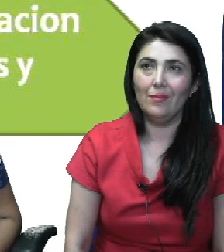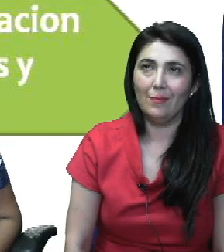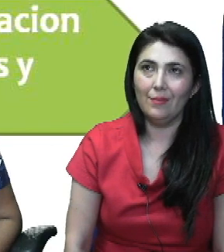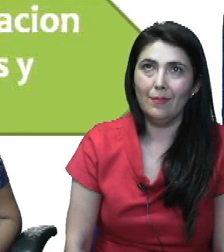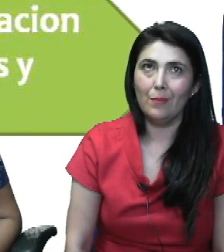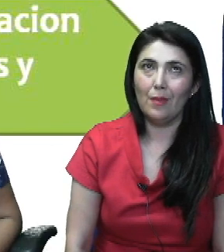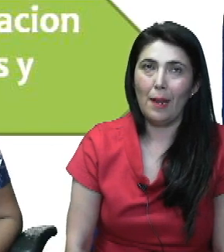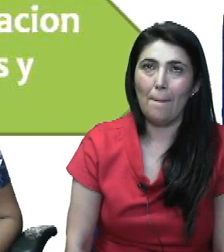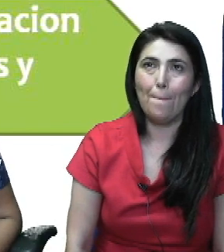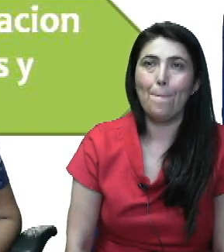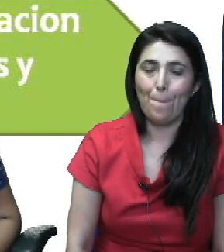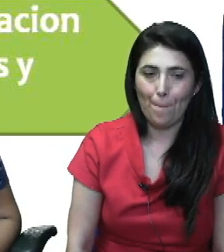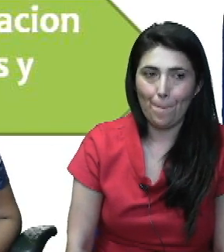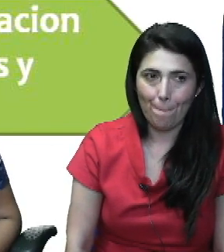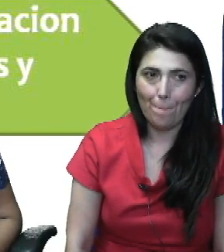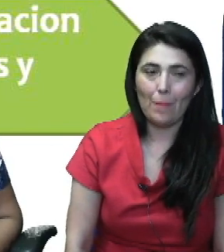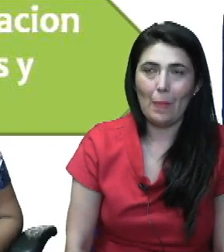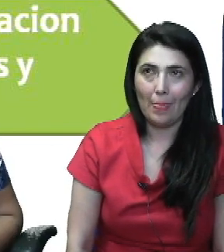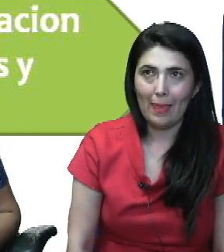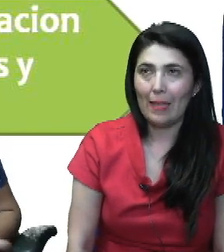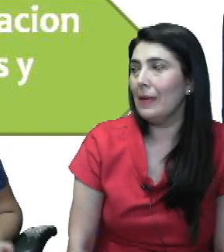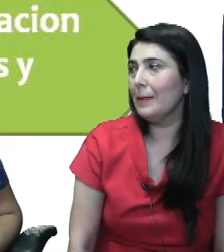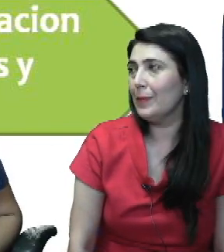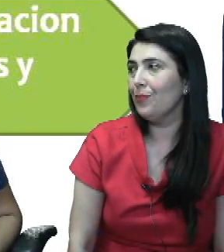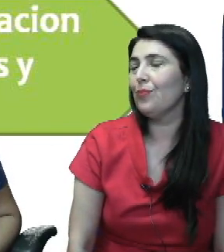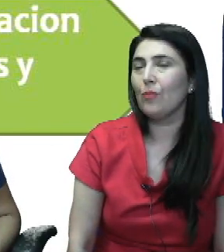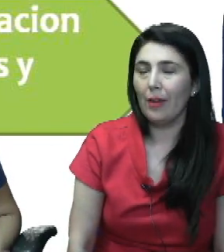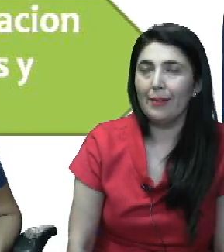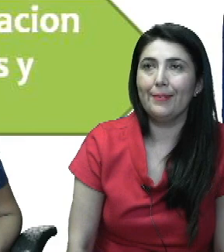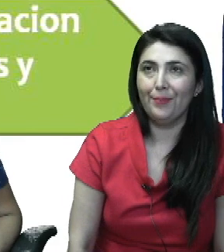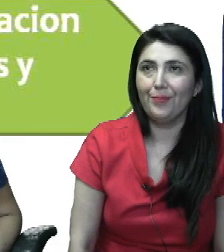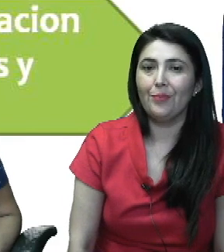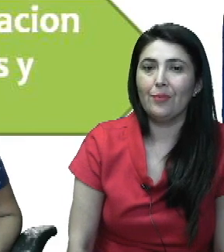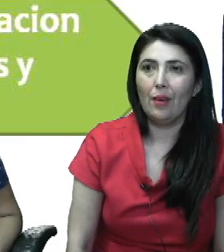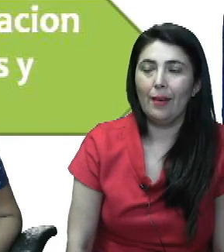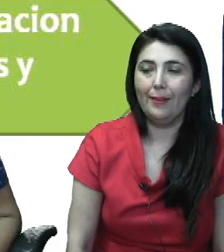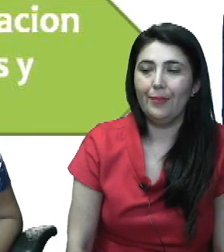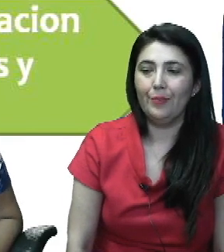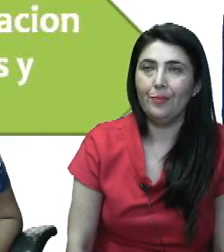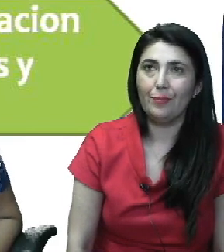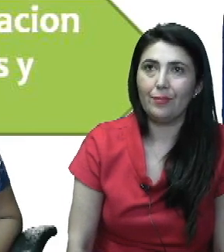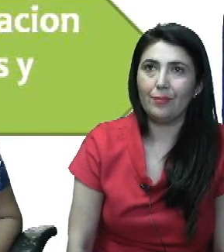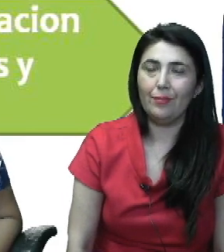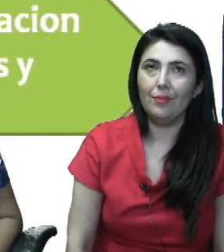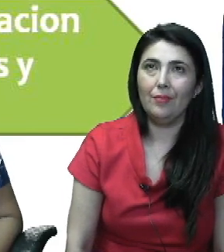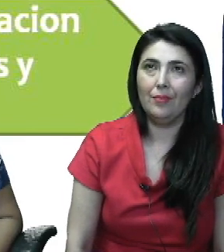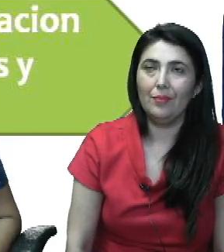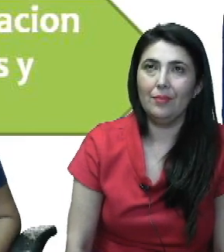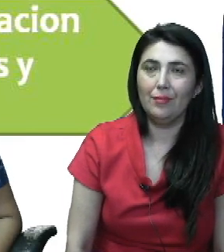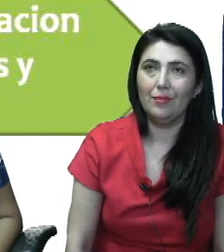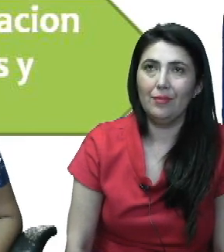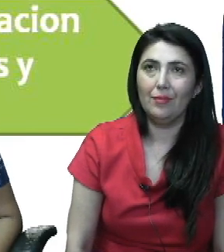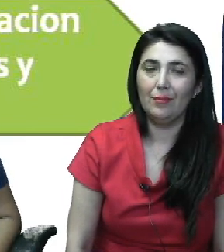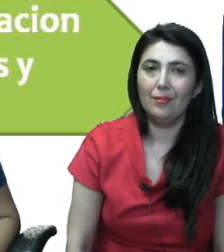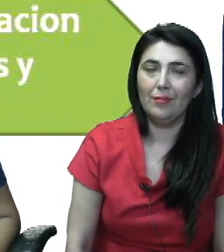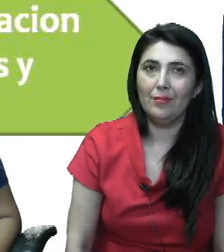las acciones en la fase de recuperación, reconociendo que esto va a ser un periodo probablemente largo, ¿cierto?, intenso, y que también como a partir